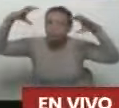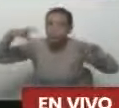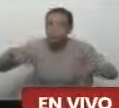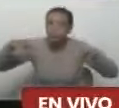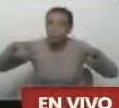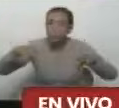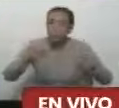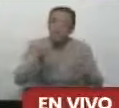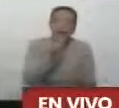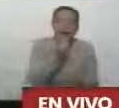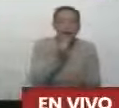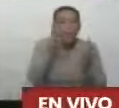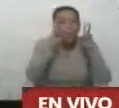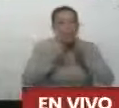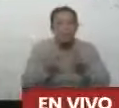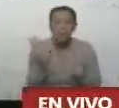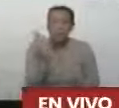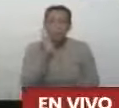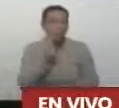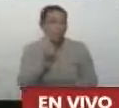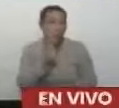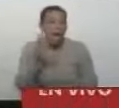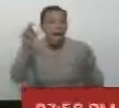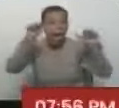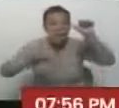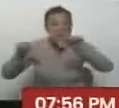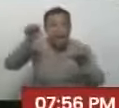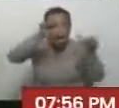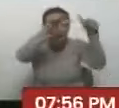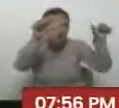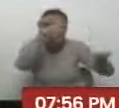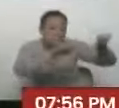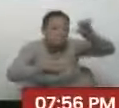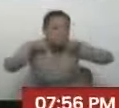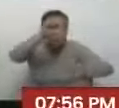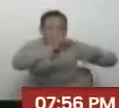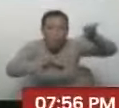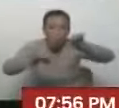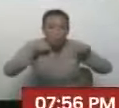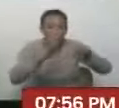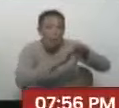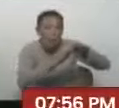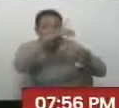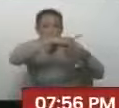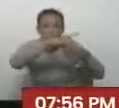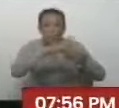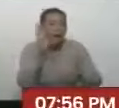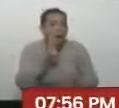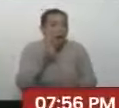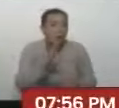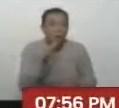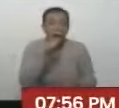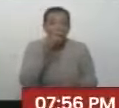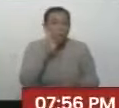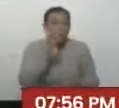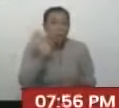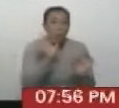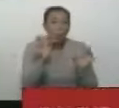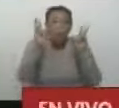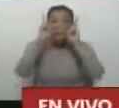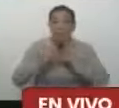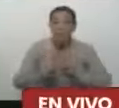es potable o no es potable. ¿Analiza el agua? Sí, y nos dice si es potable o no es potable. A verlo. Está